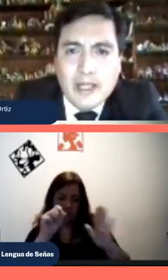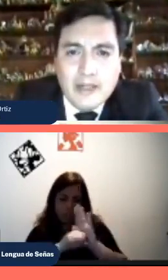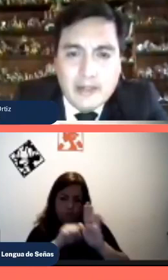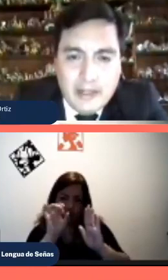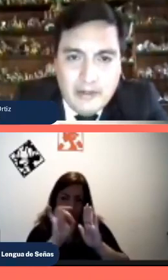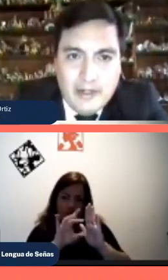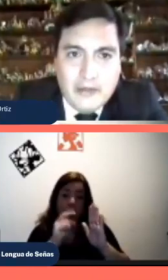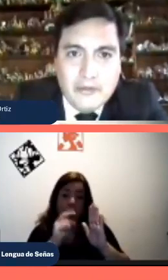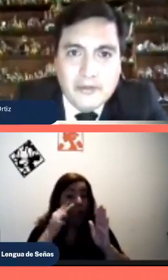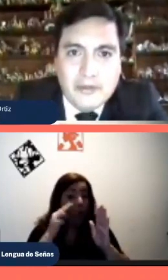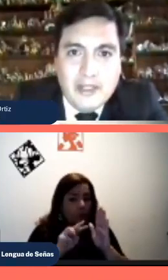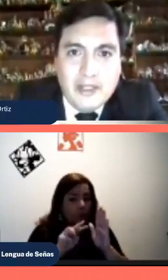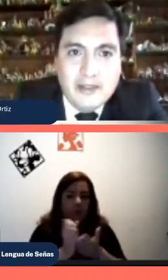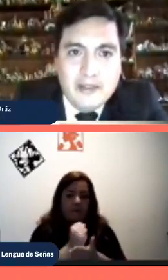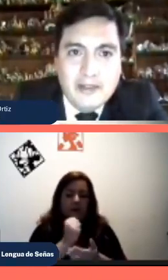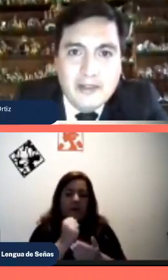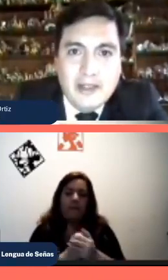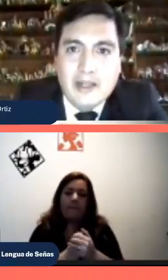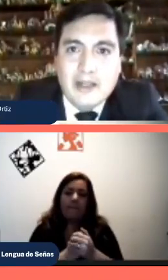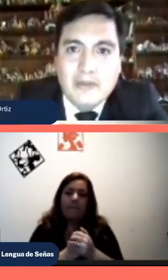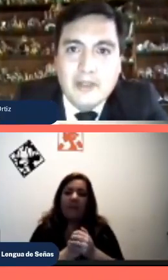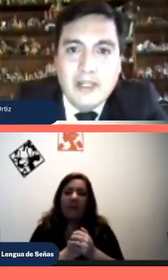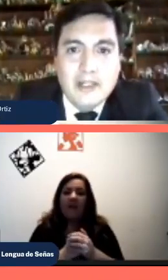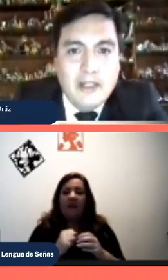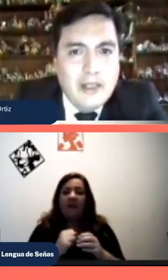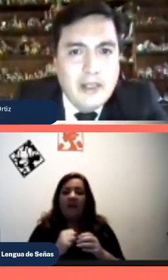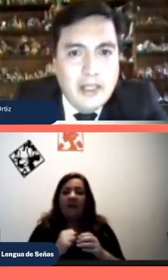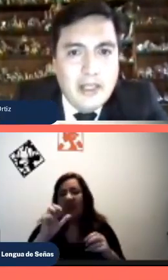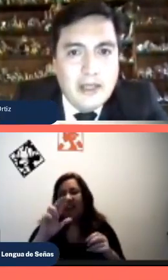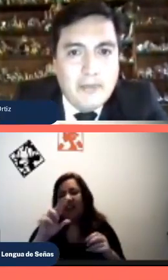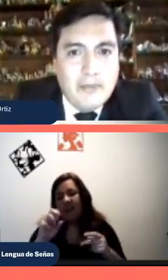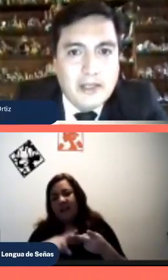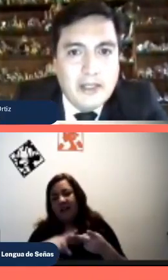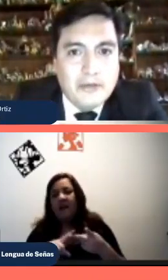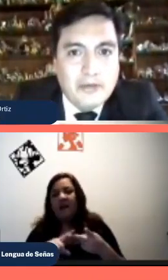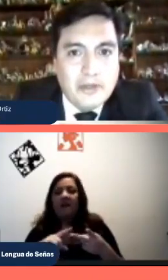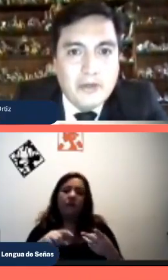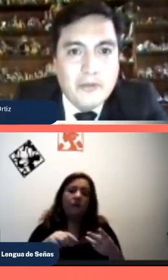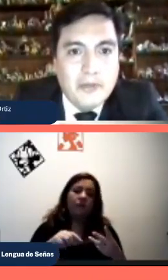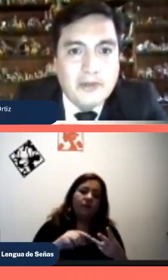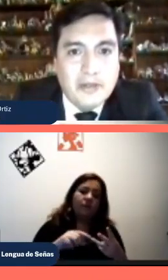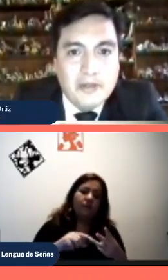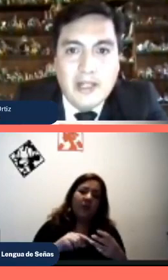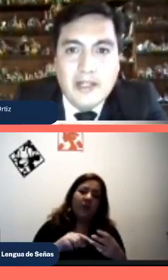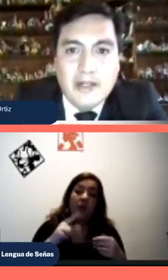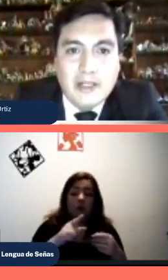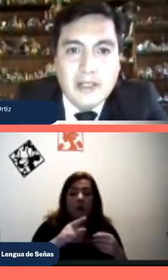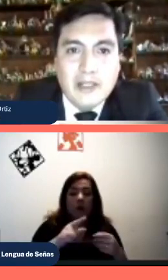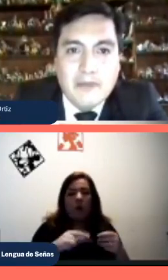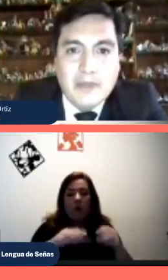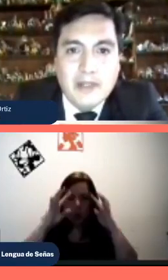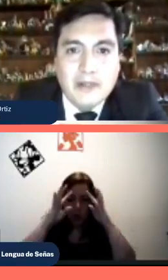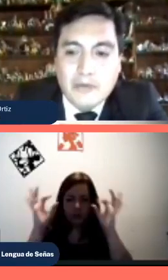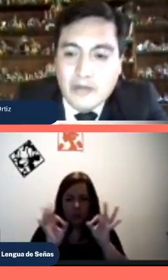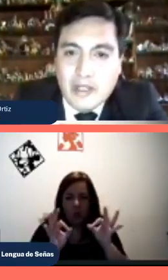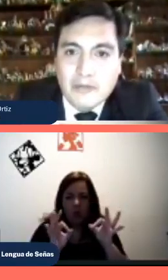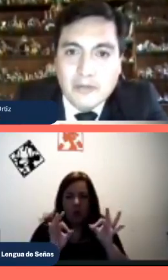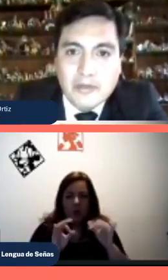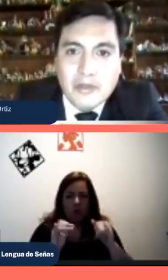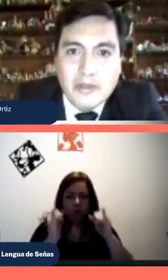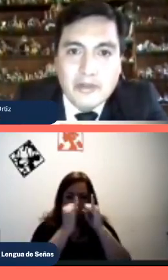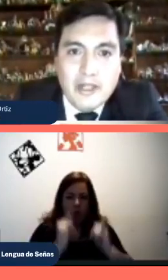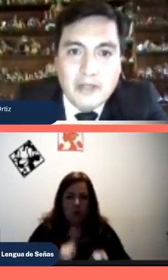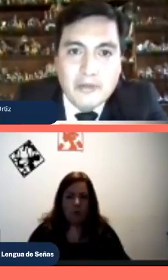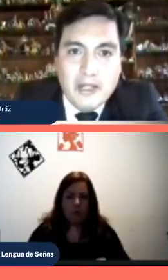Doña Carolina Gunstein, Karina Buldrini, ella es parte del Consejo Monumentos Nacional y creo que también curadora del